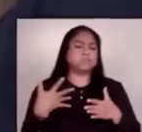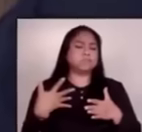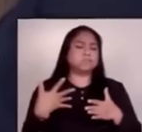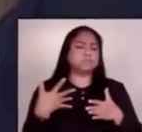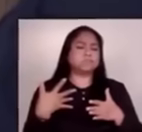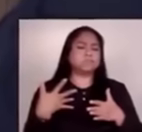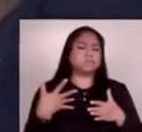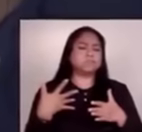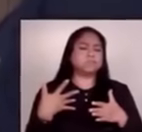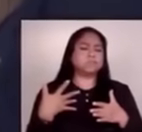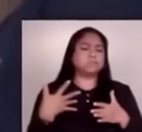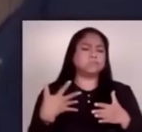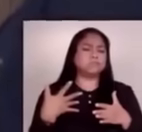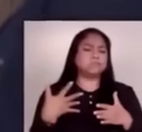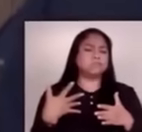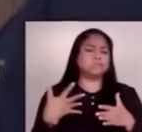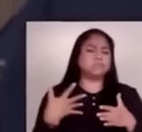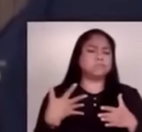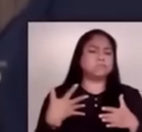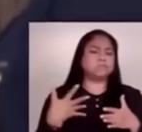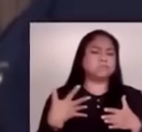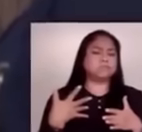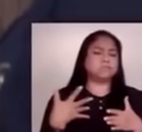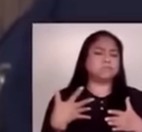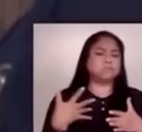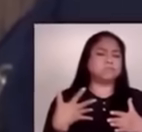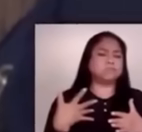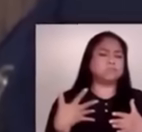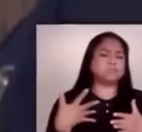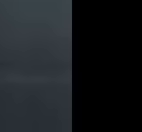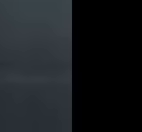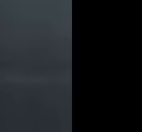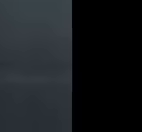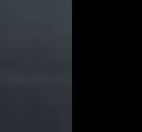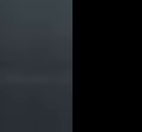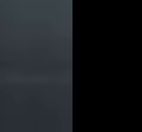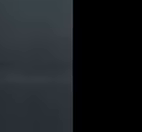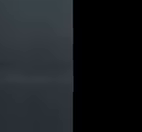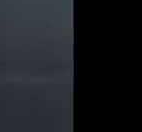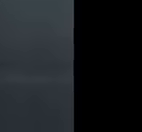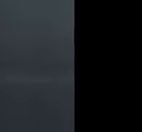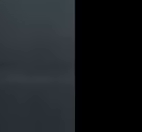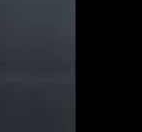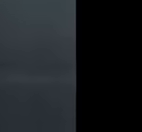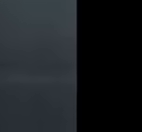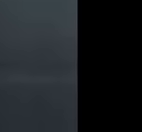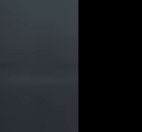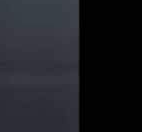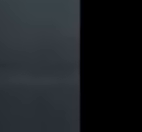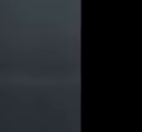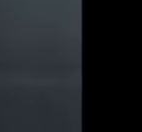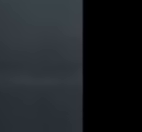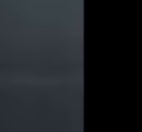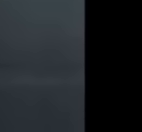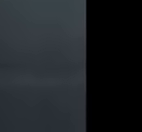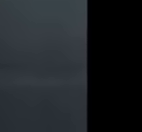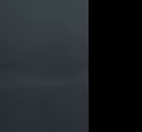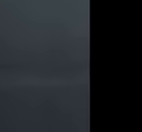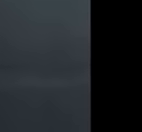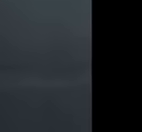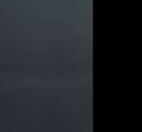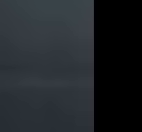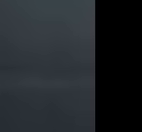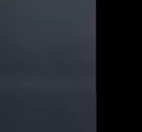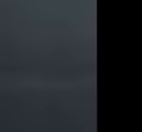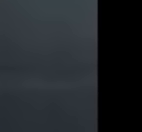pueda solicitarle informes a la fiscal general para ver si está cumpliendo o no está cumpliendo con la labor por la cual fue designada. ¿La clave